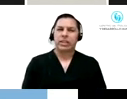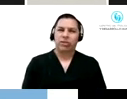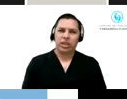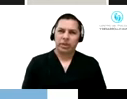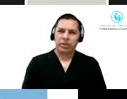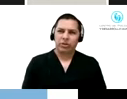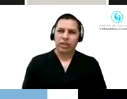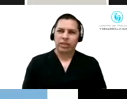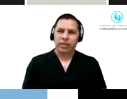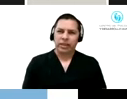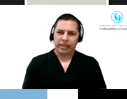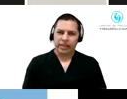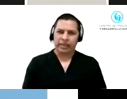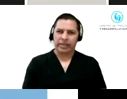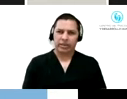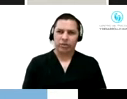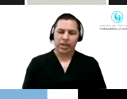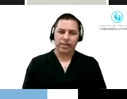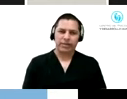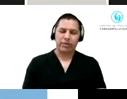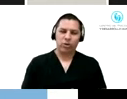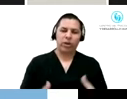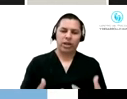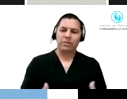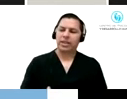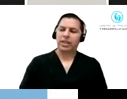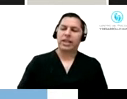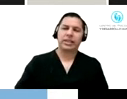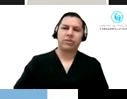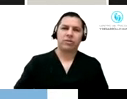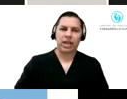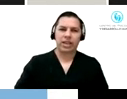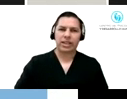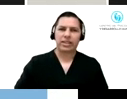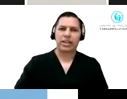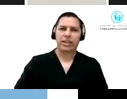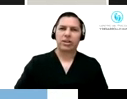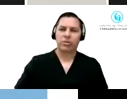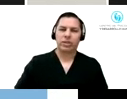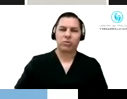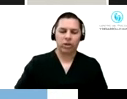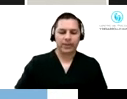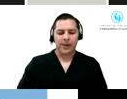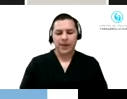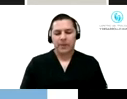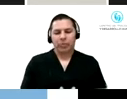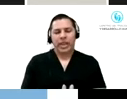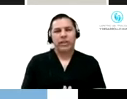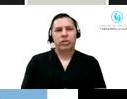de que son las personas intersexuales que biológicamente nacen con características de hombres y